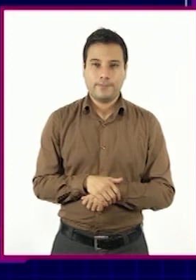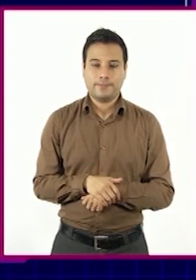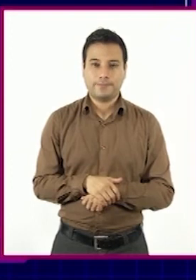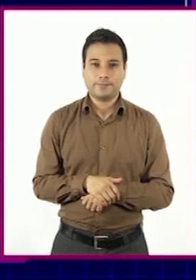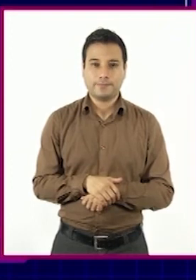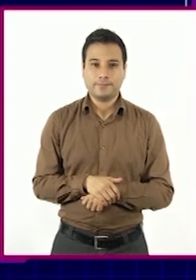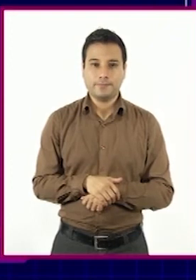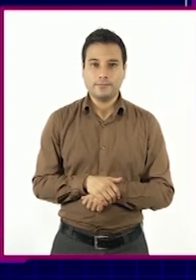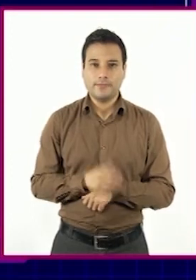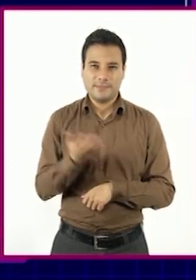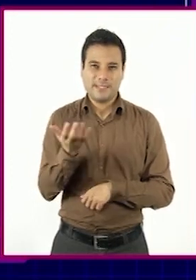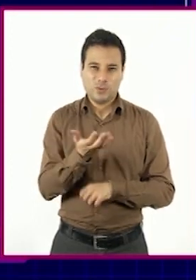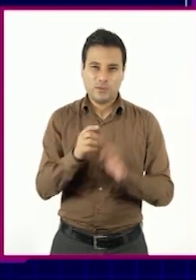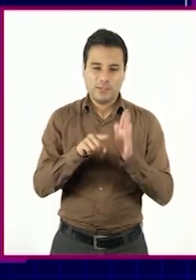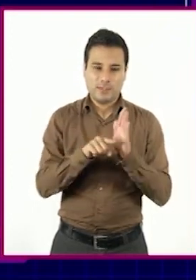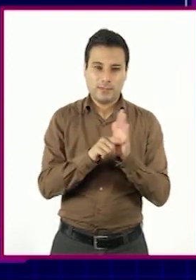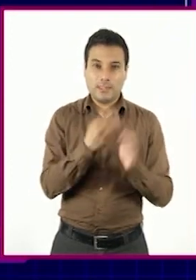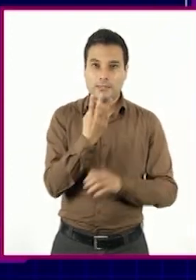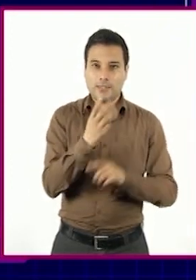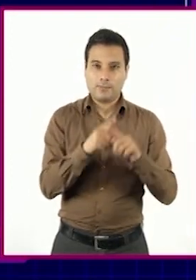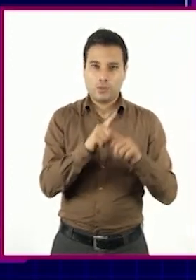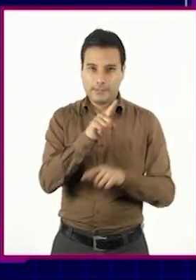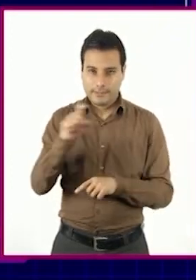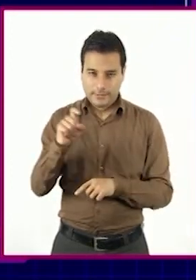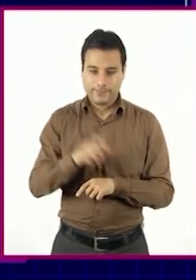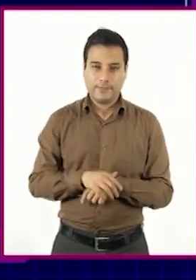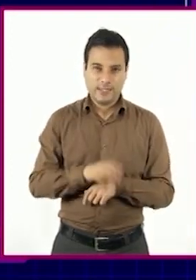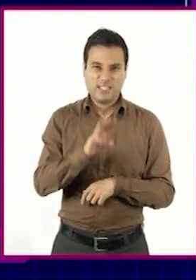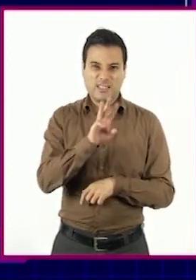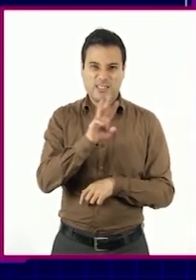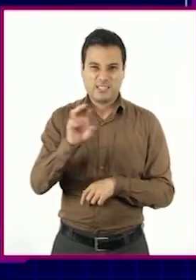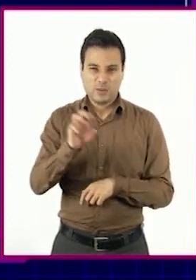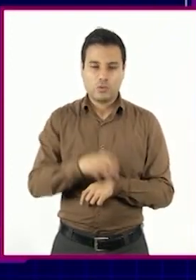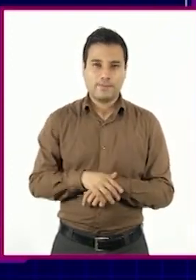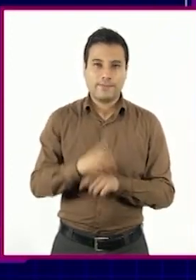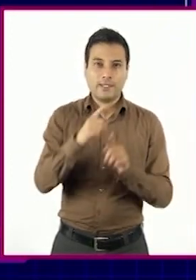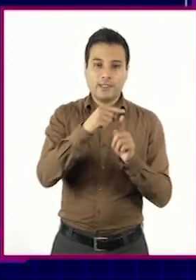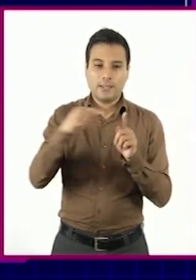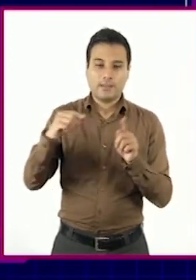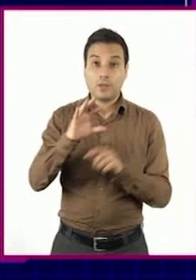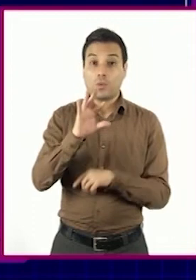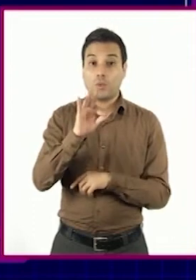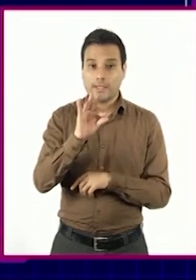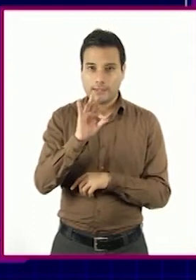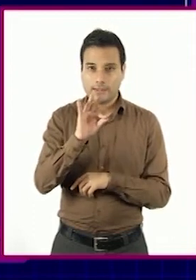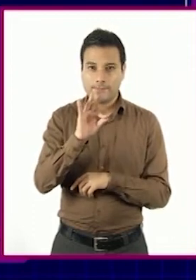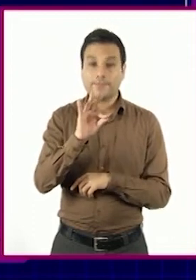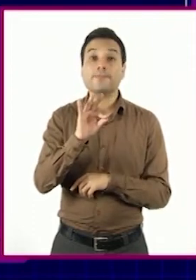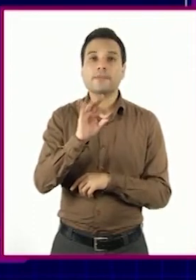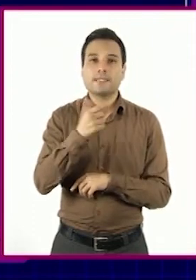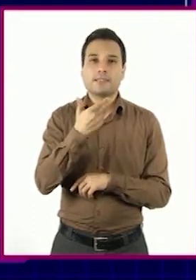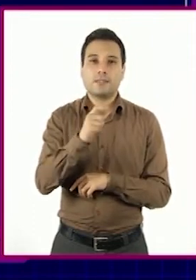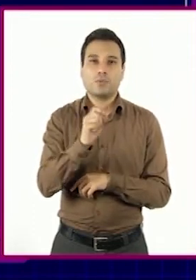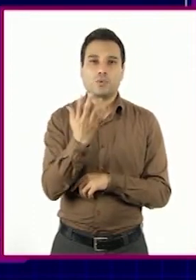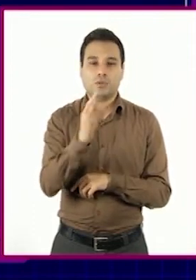Para 3 se multiplica por 100, se obtiene 300. Se divide entre 40 y el porcentaje es